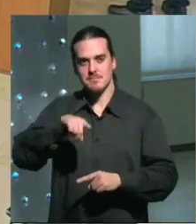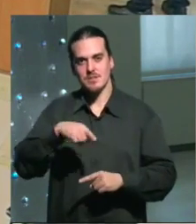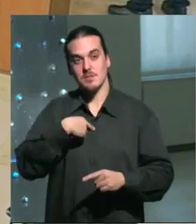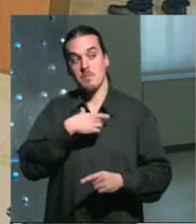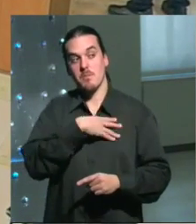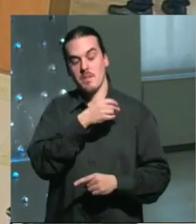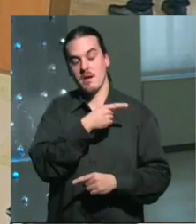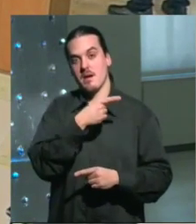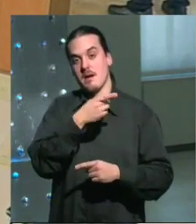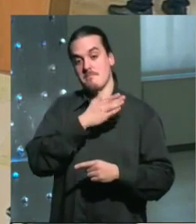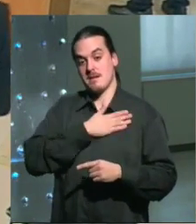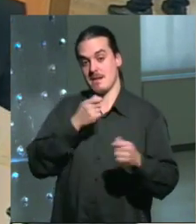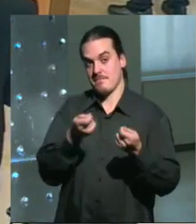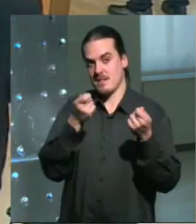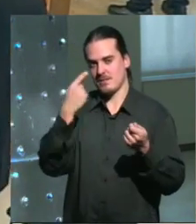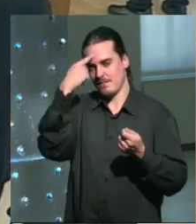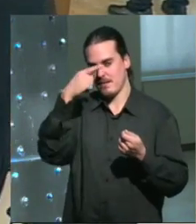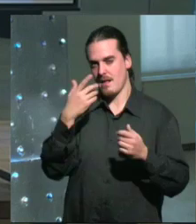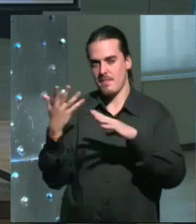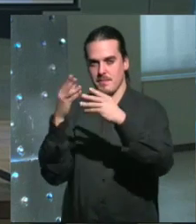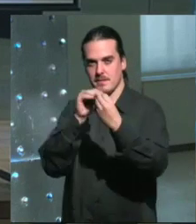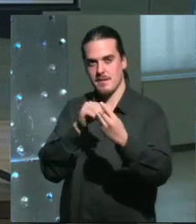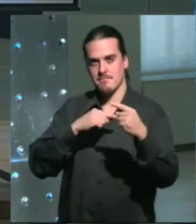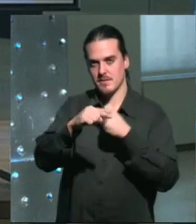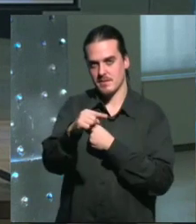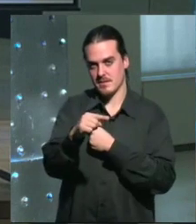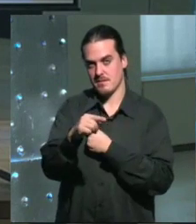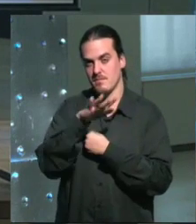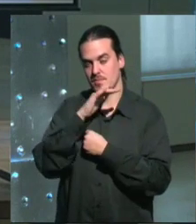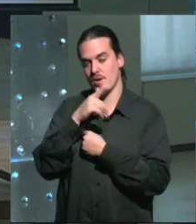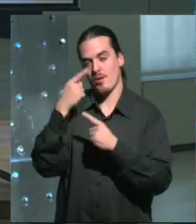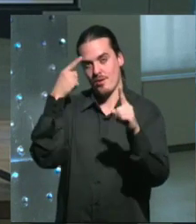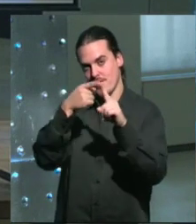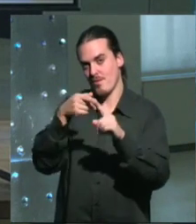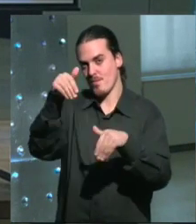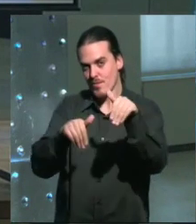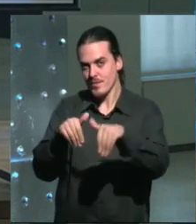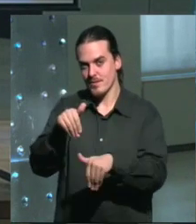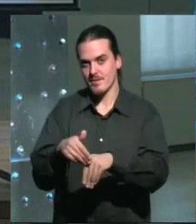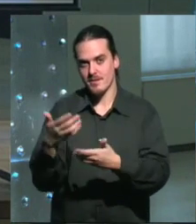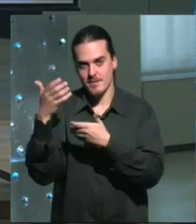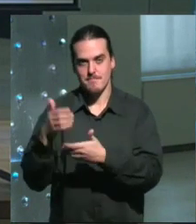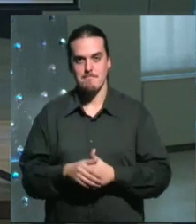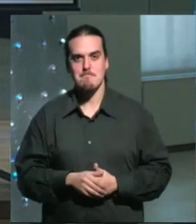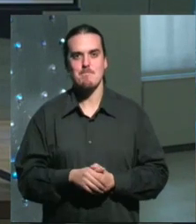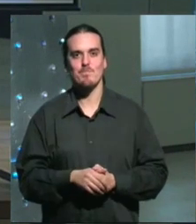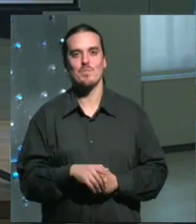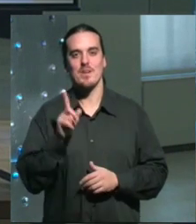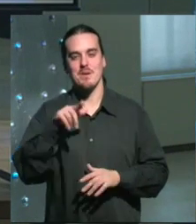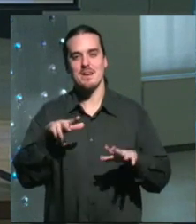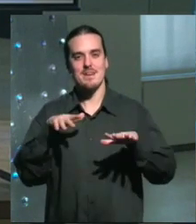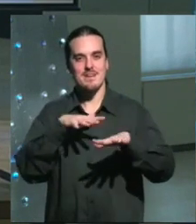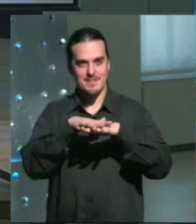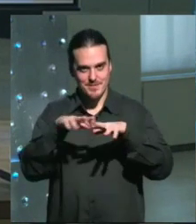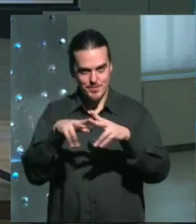que sea mucho más relevante, en este caso, para el potencial votante. Las redes sociales. ¿Qué os puedo contar de las redes sociales?